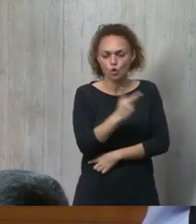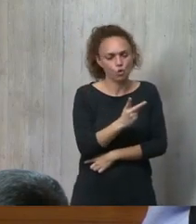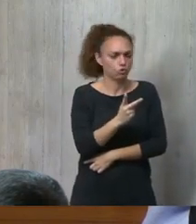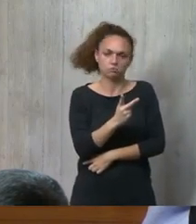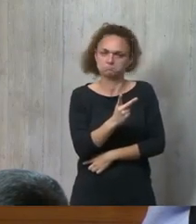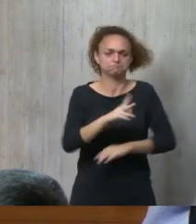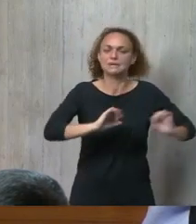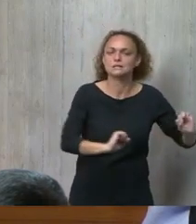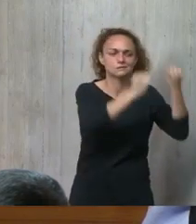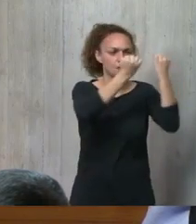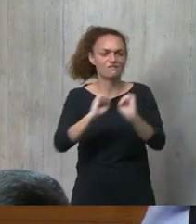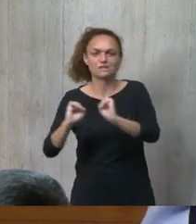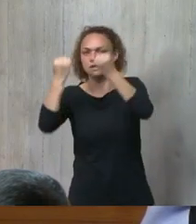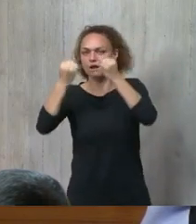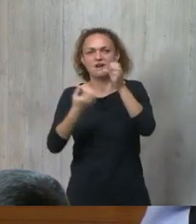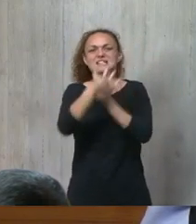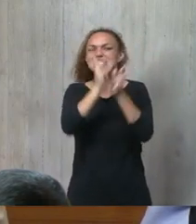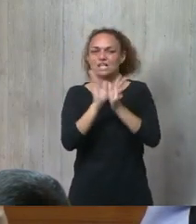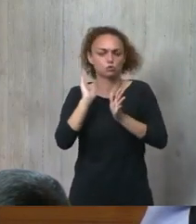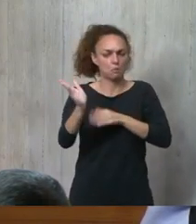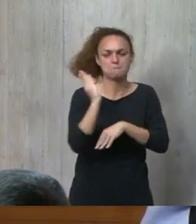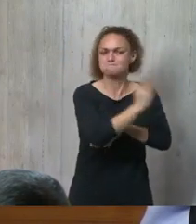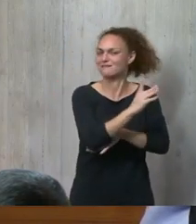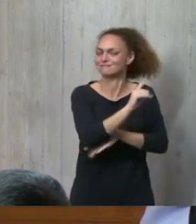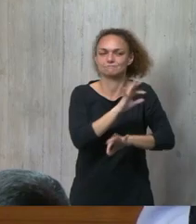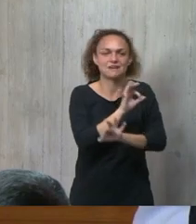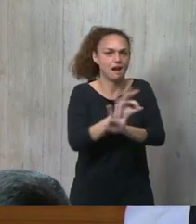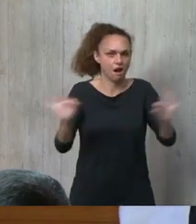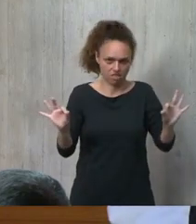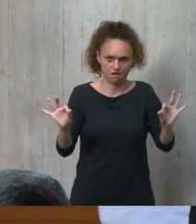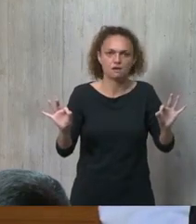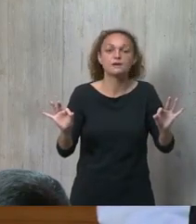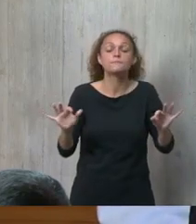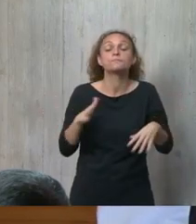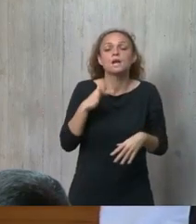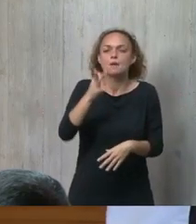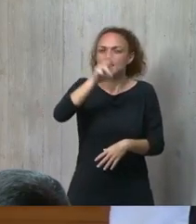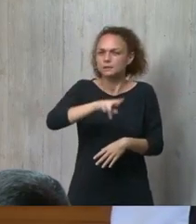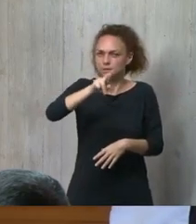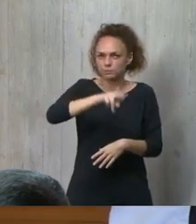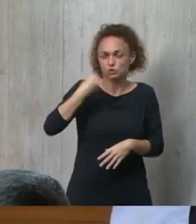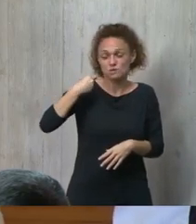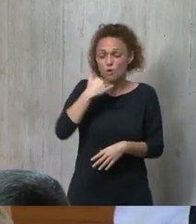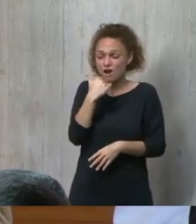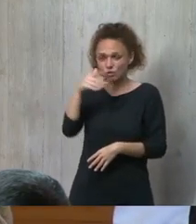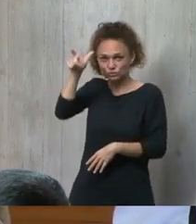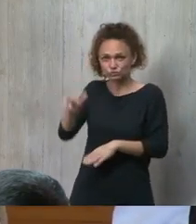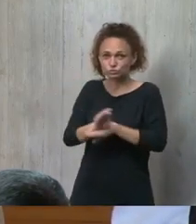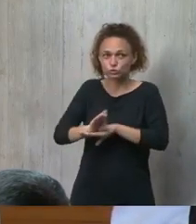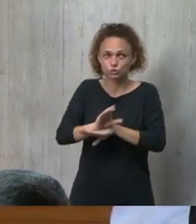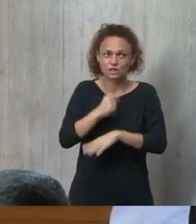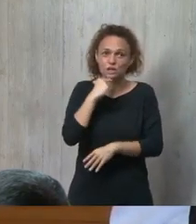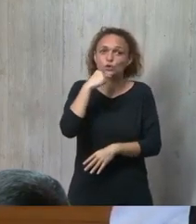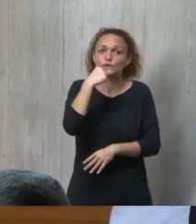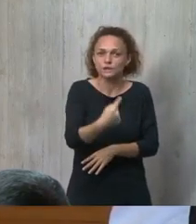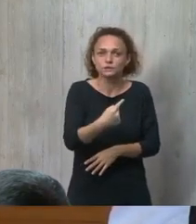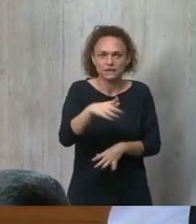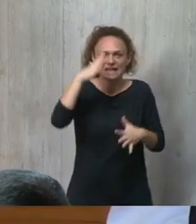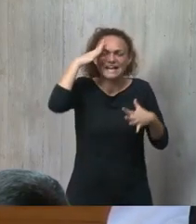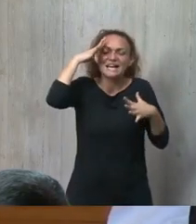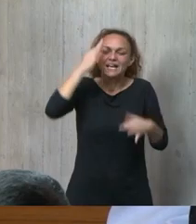las afecciones del incendio. Y termino insistiendo en algo que apuntaba el consejero, y es que creo que tenemos